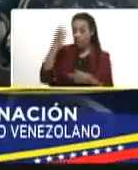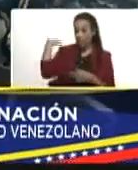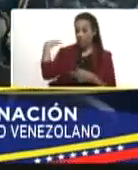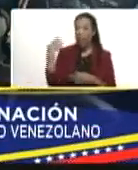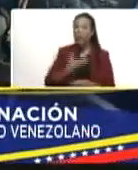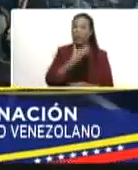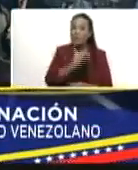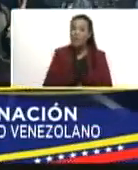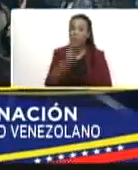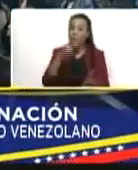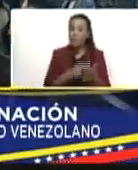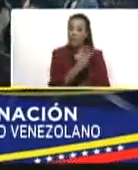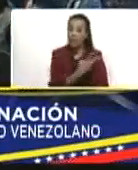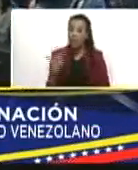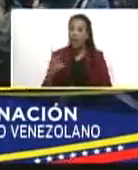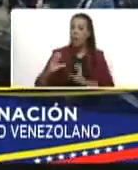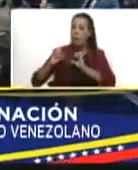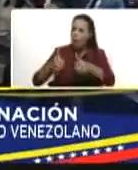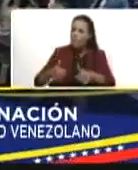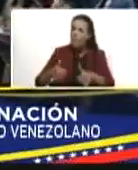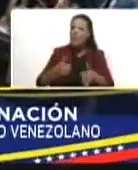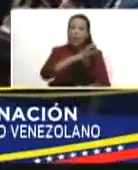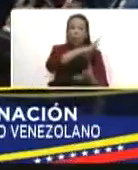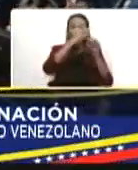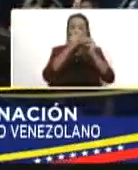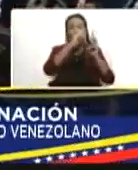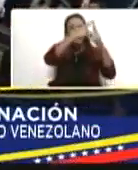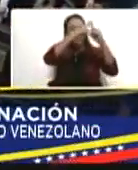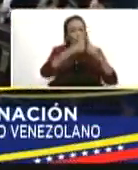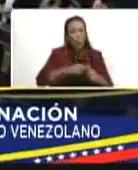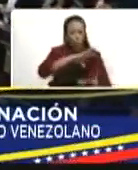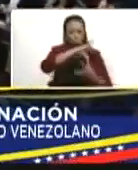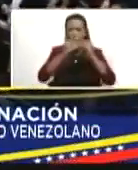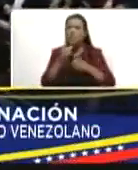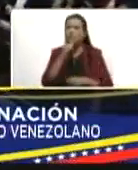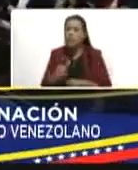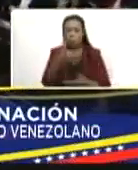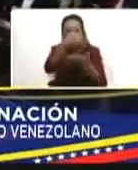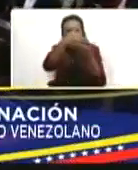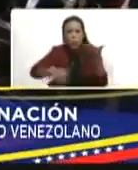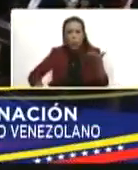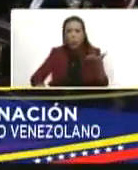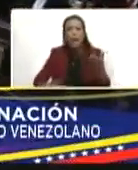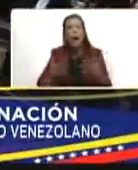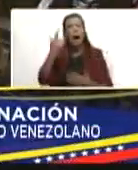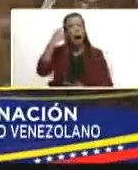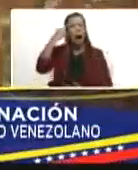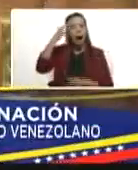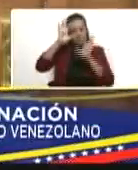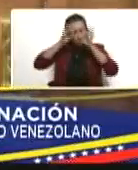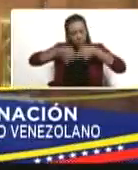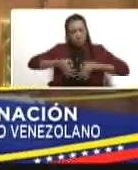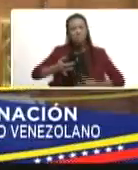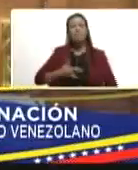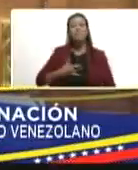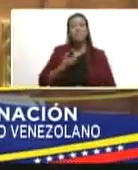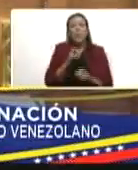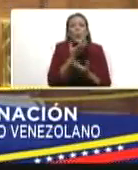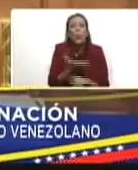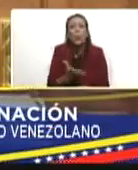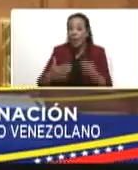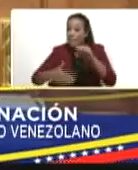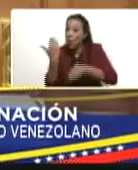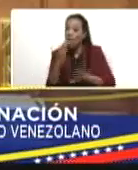referéndum quiero esta memoria y cuenta con una breve reflexión sobre el sentido de nuestro